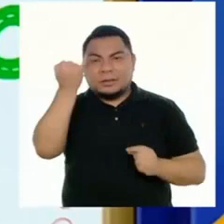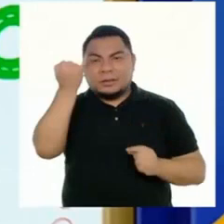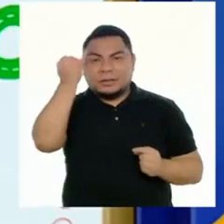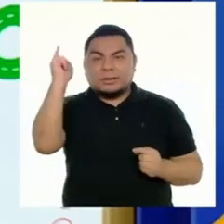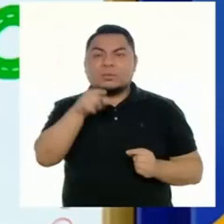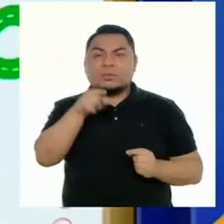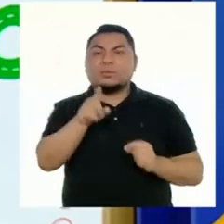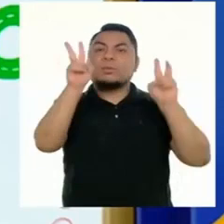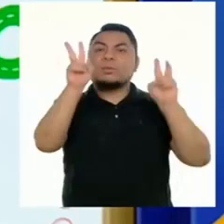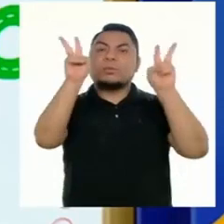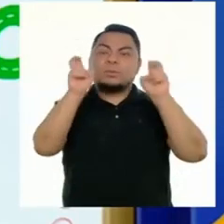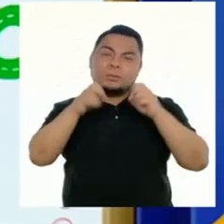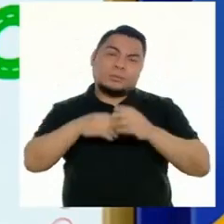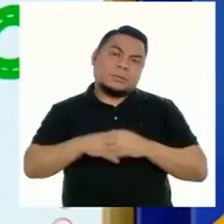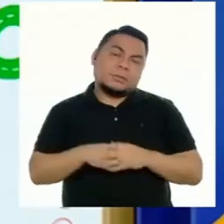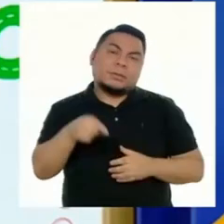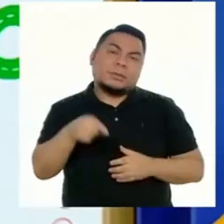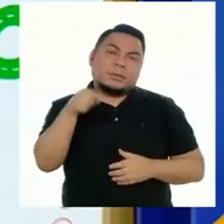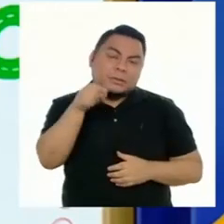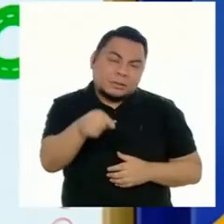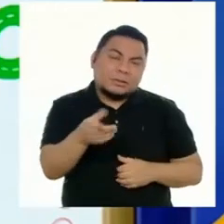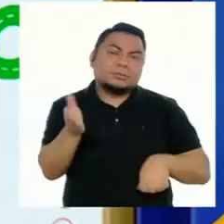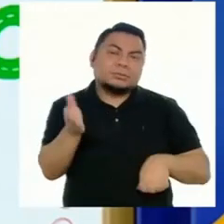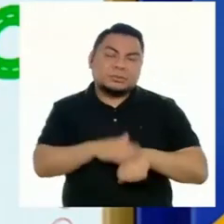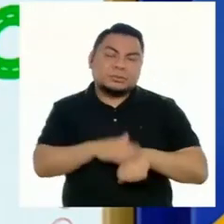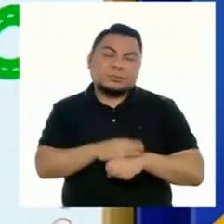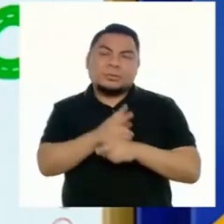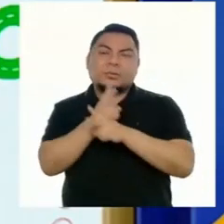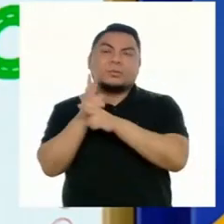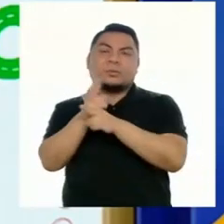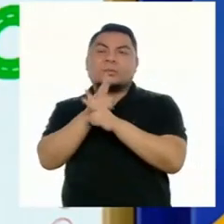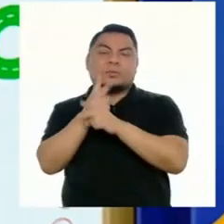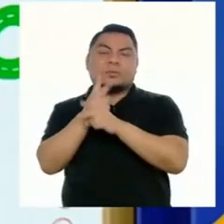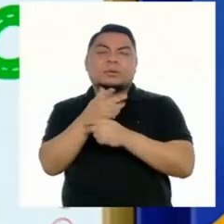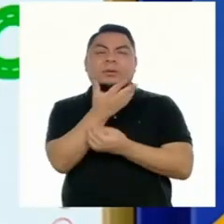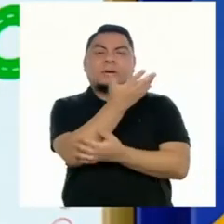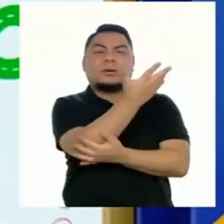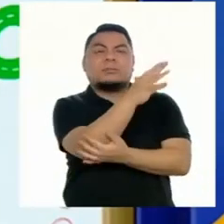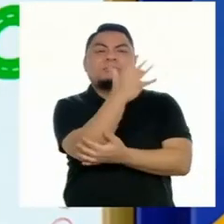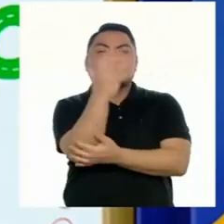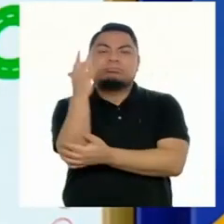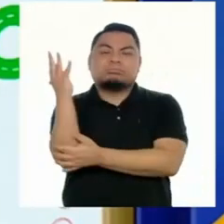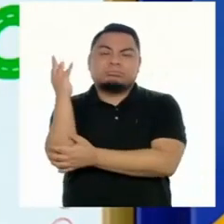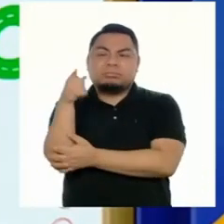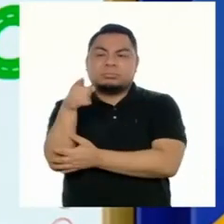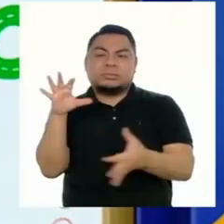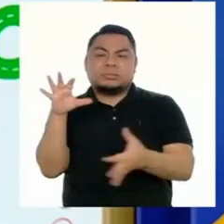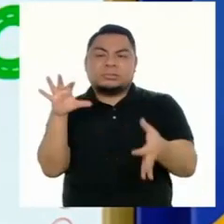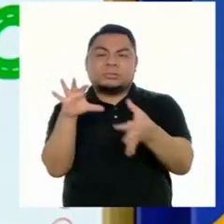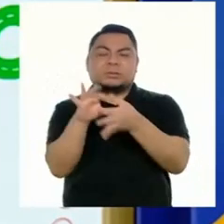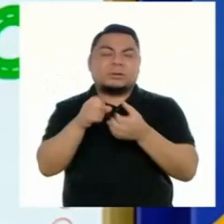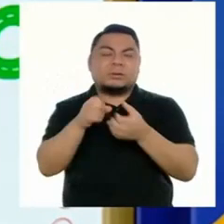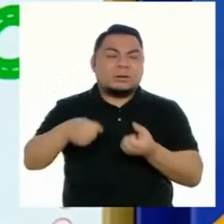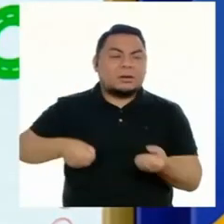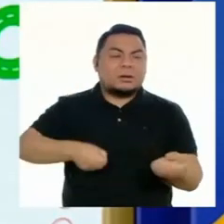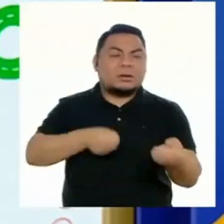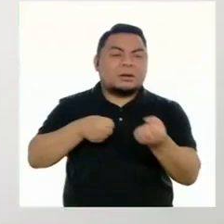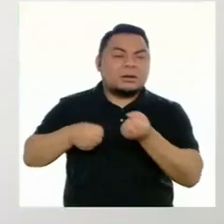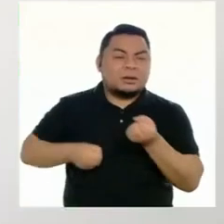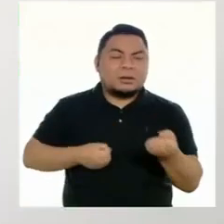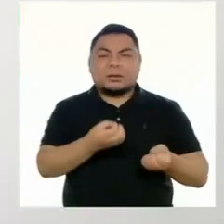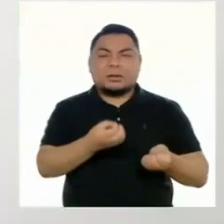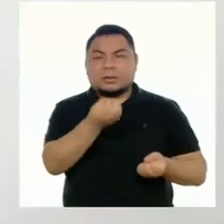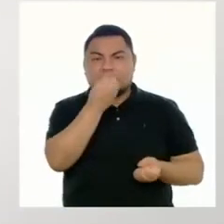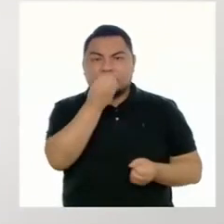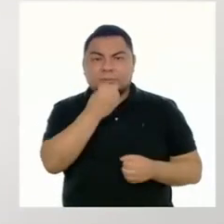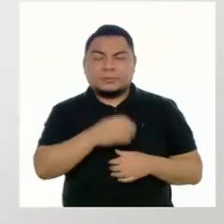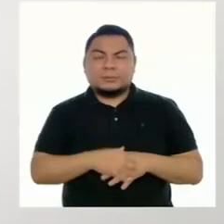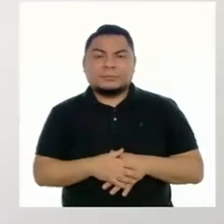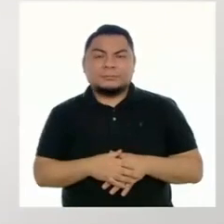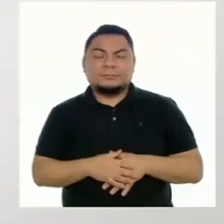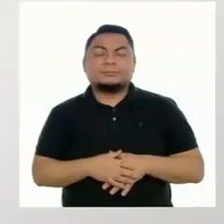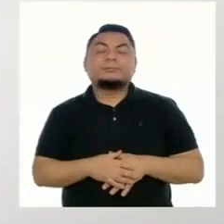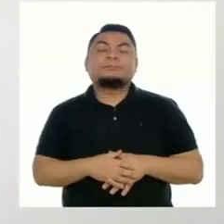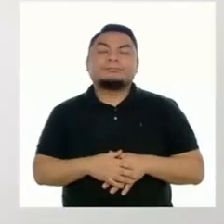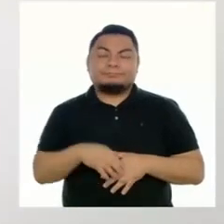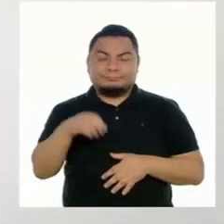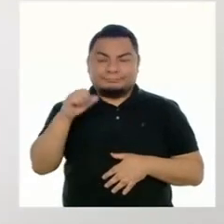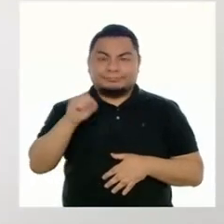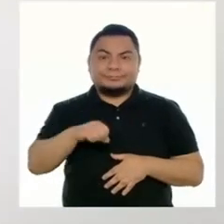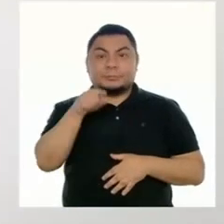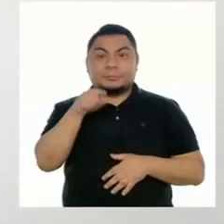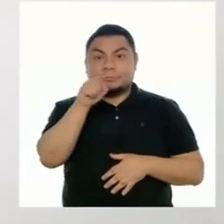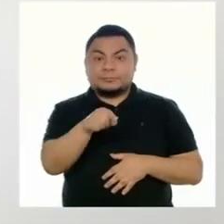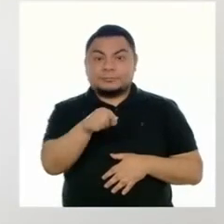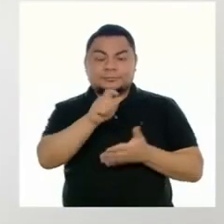sobre un tema, en este caso sobre el cuidado de la biodiversidad asociada a la agricultura. Si te das